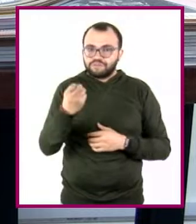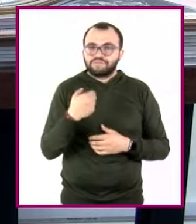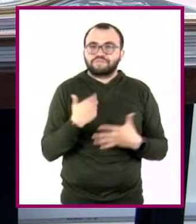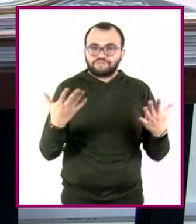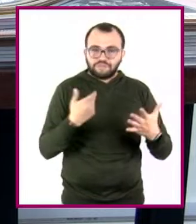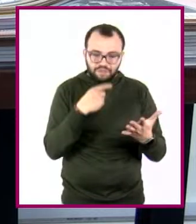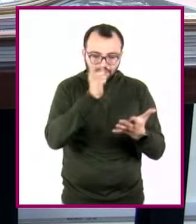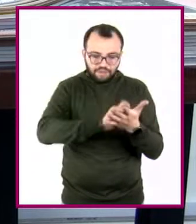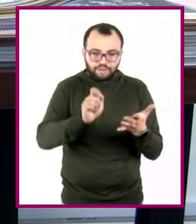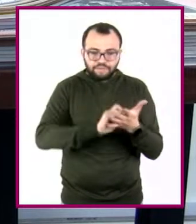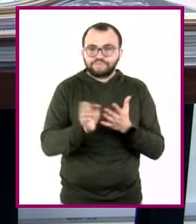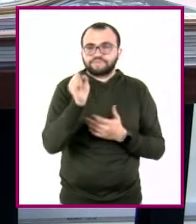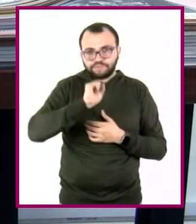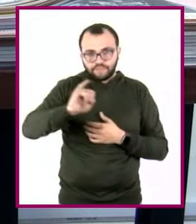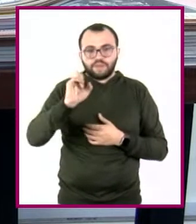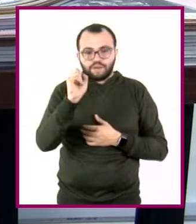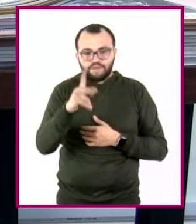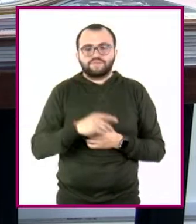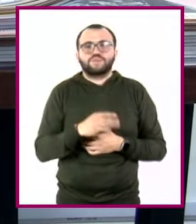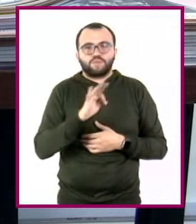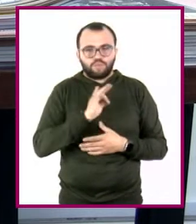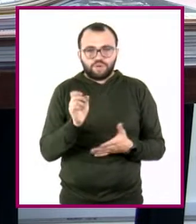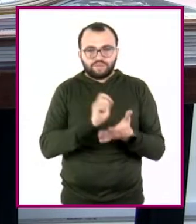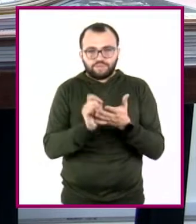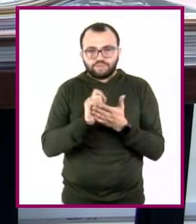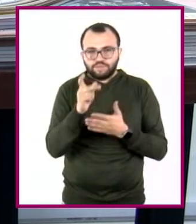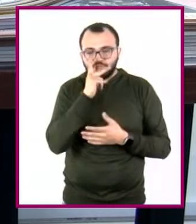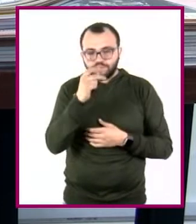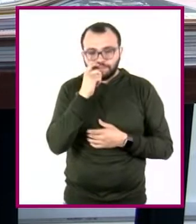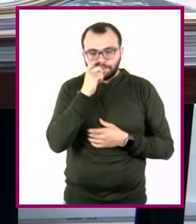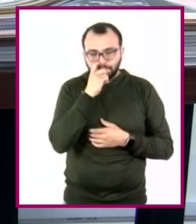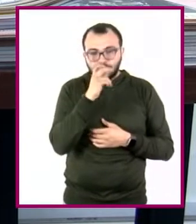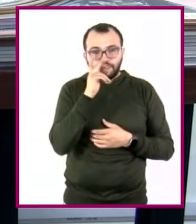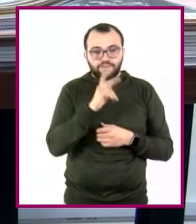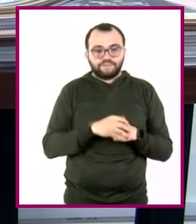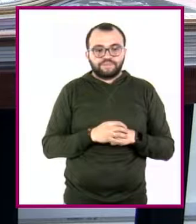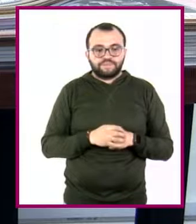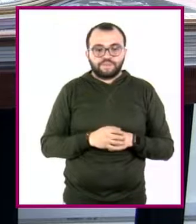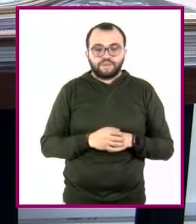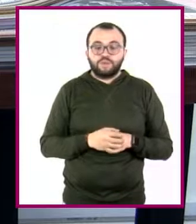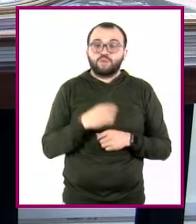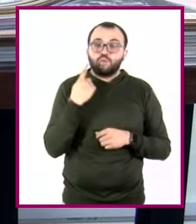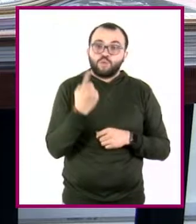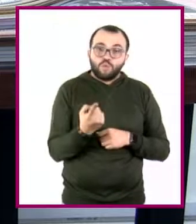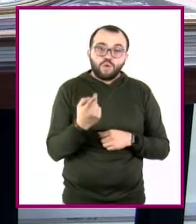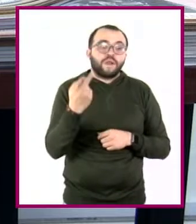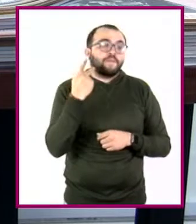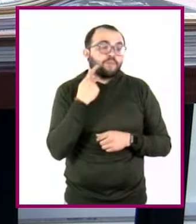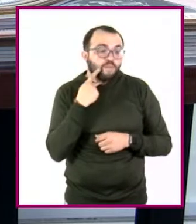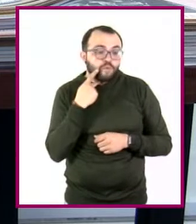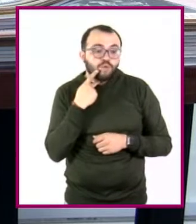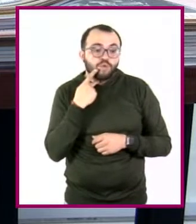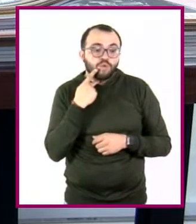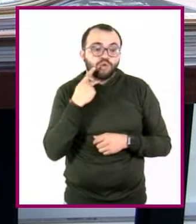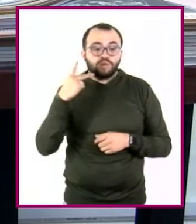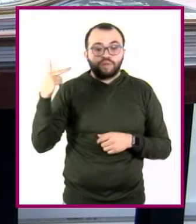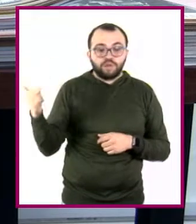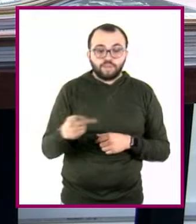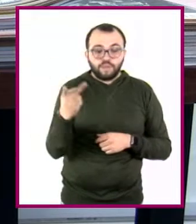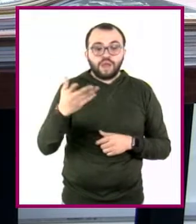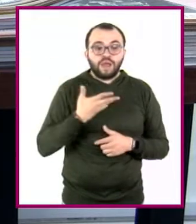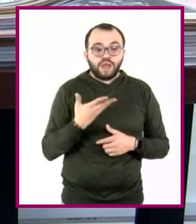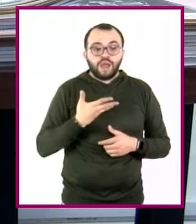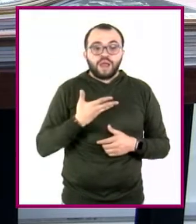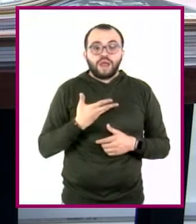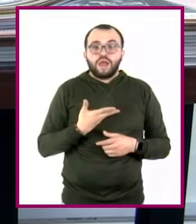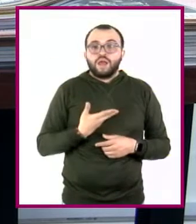anotar. Sí, Mireya. A ver, ¿me puedes ir dictando? Sí, a ver. Una política pública implica el establecimiento de